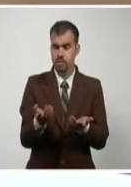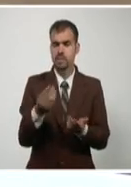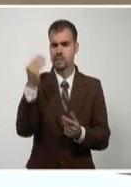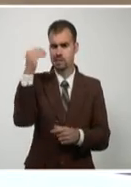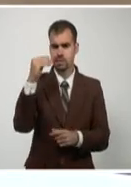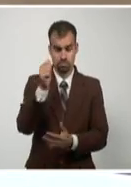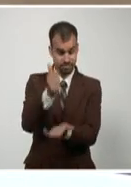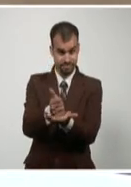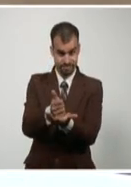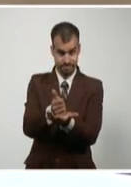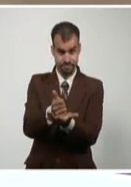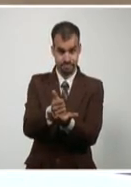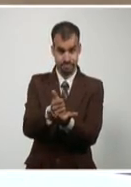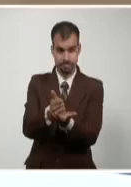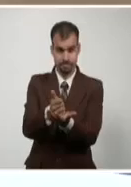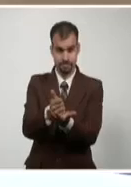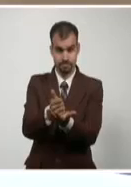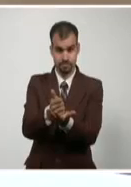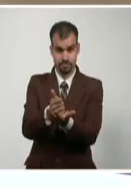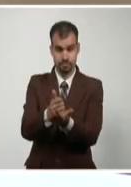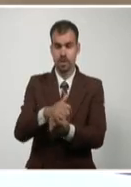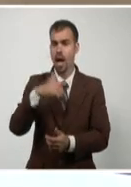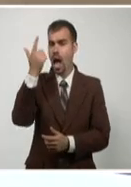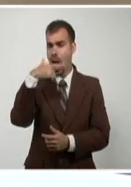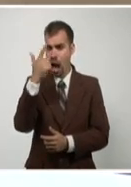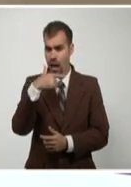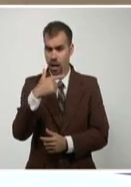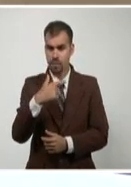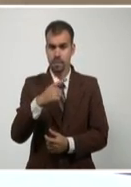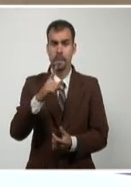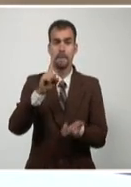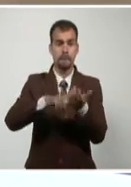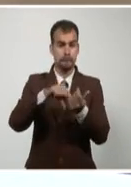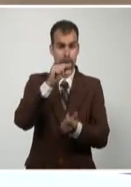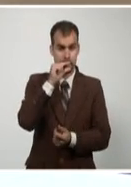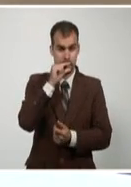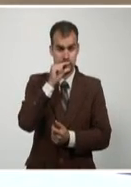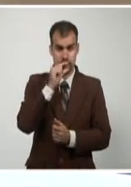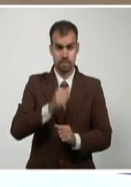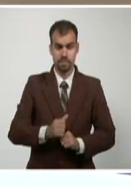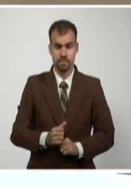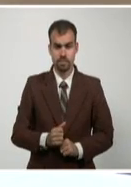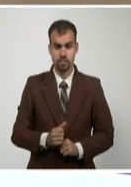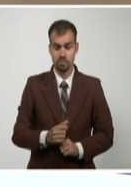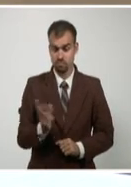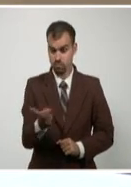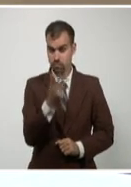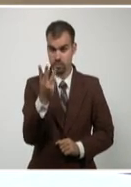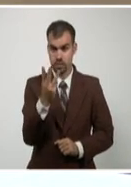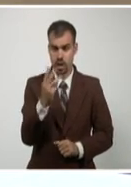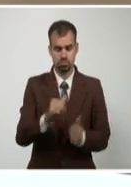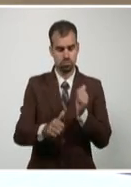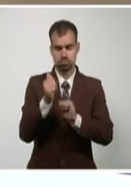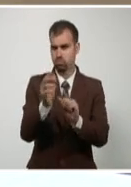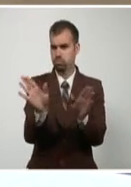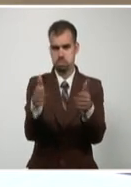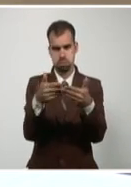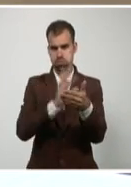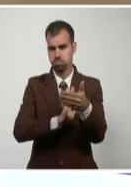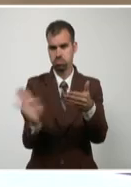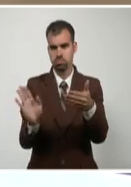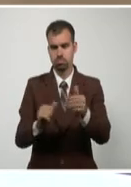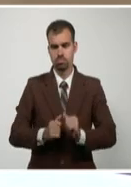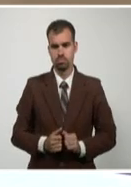Matanza, a Los Jarabos, a Pedro Betancur, a la etapa de transmisión autóctona